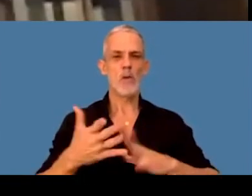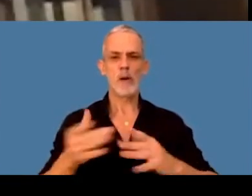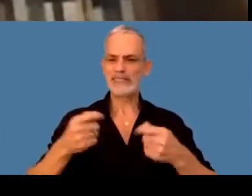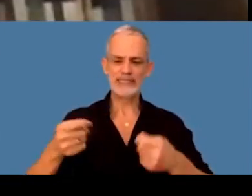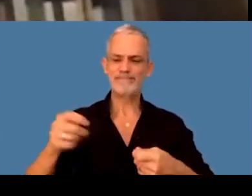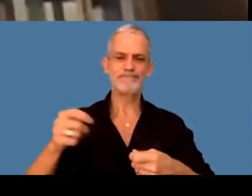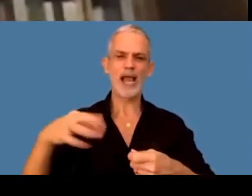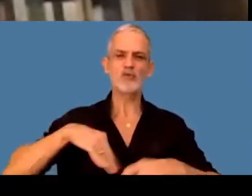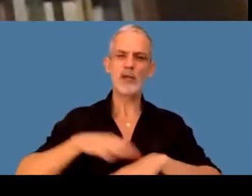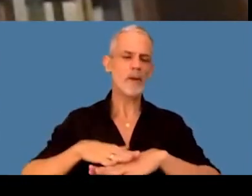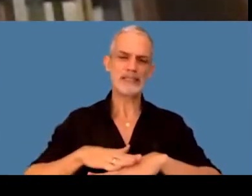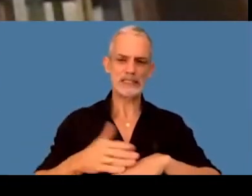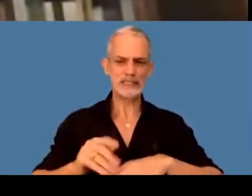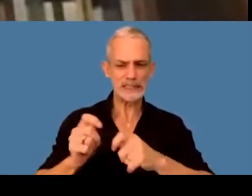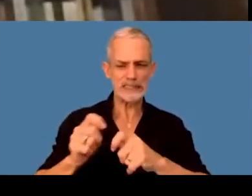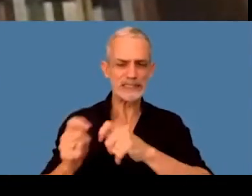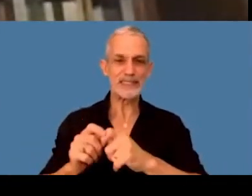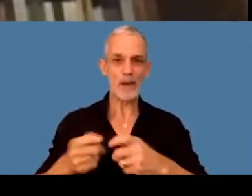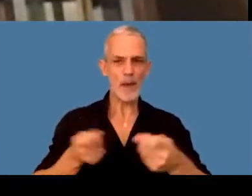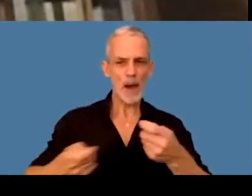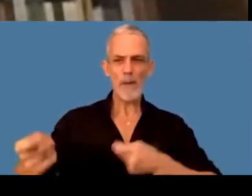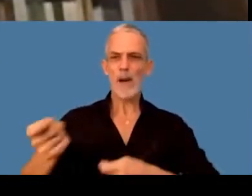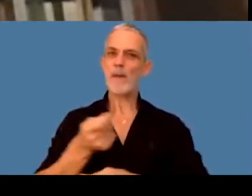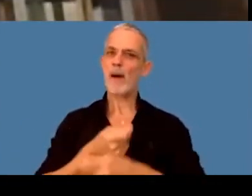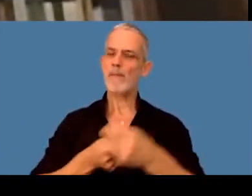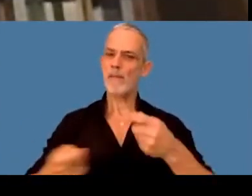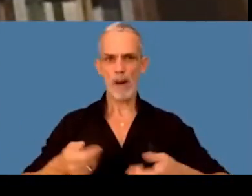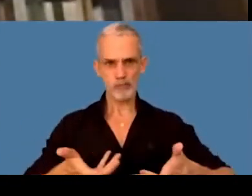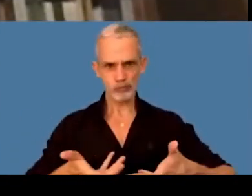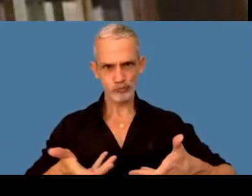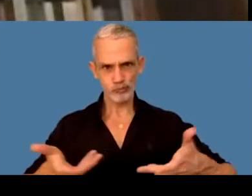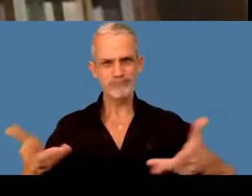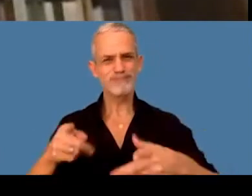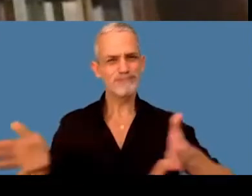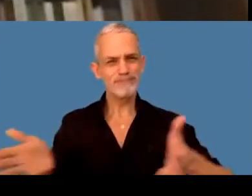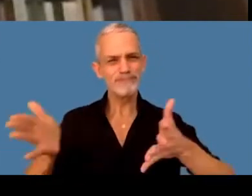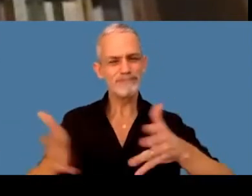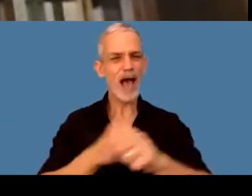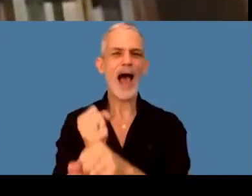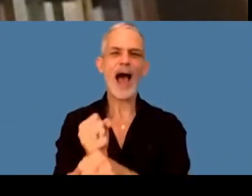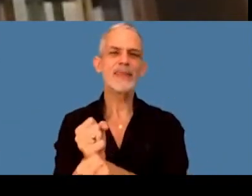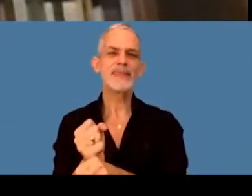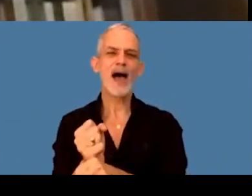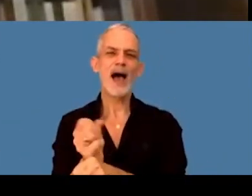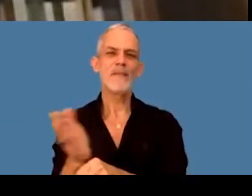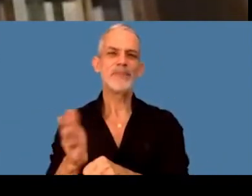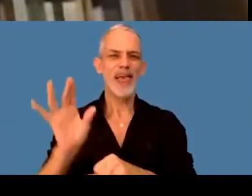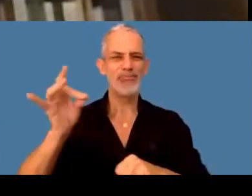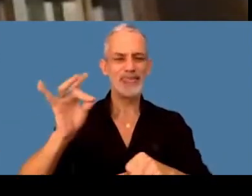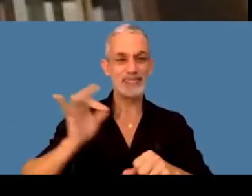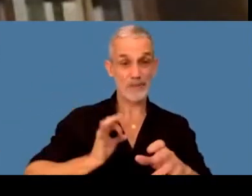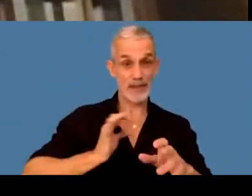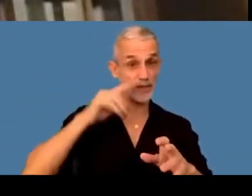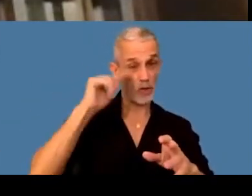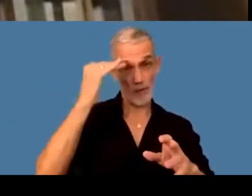una dinámica de negociación que se va a seguir potenciando hasta diciembre del